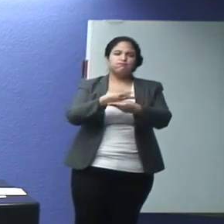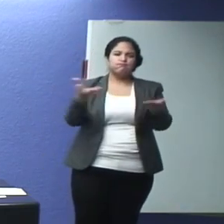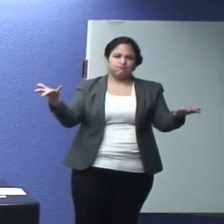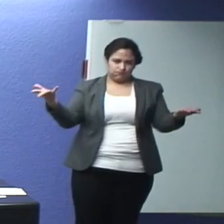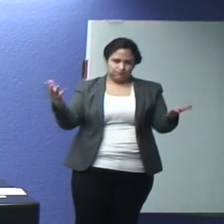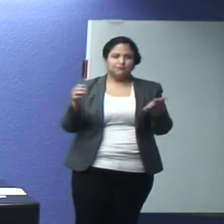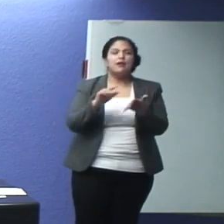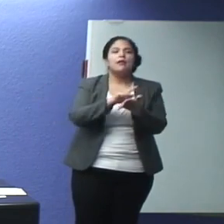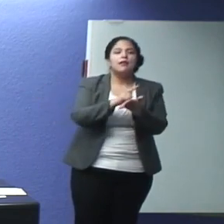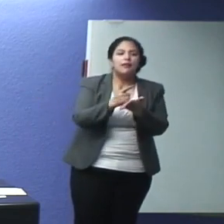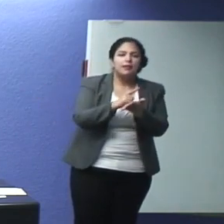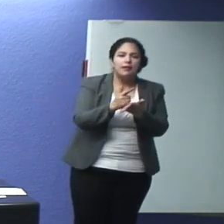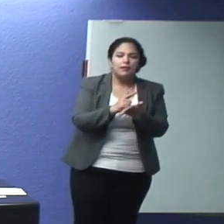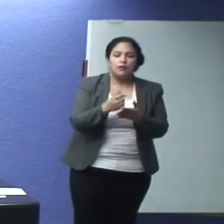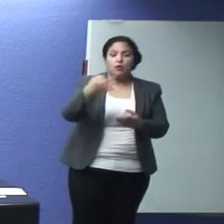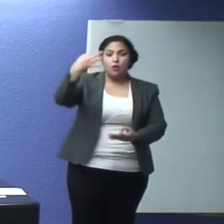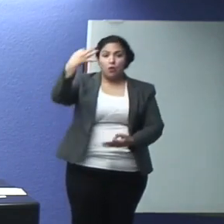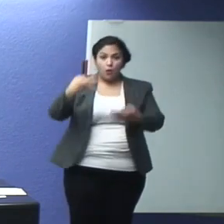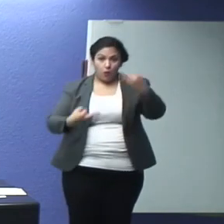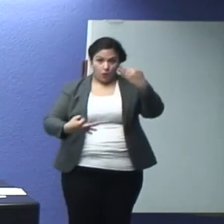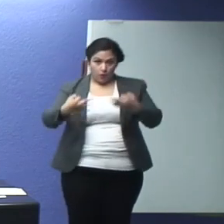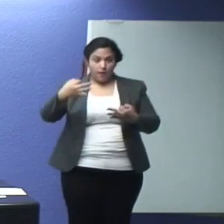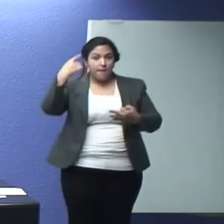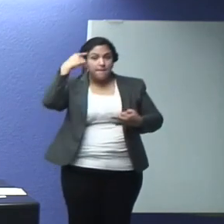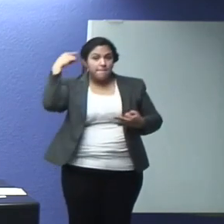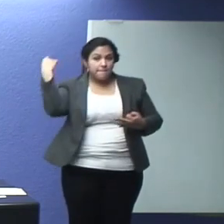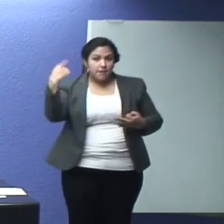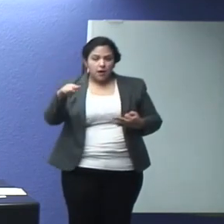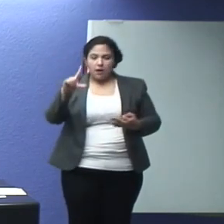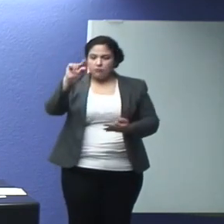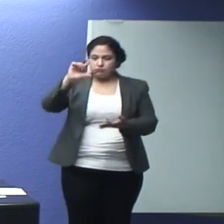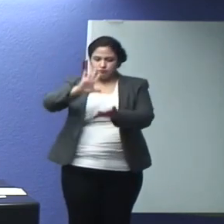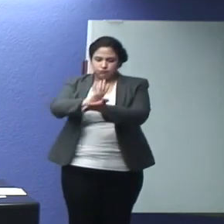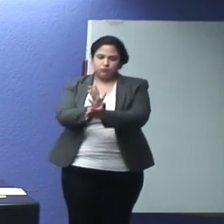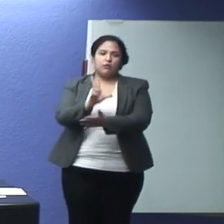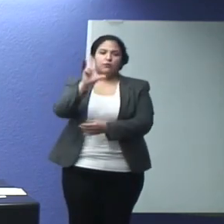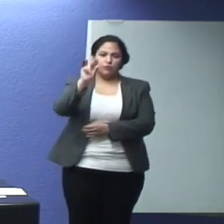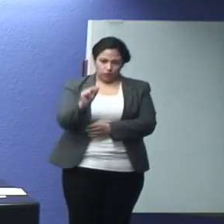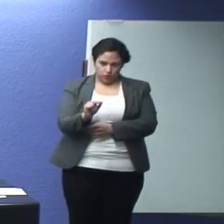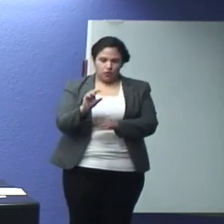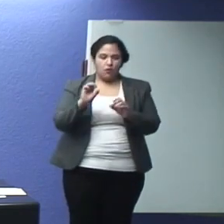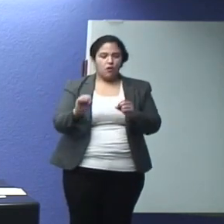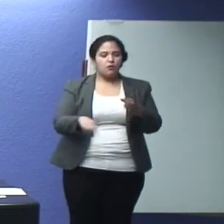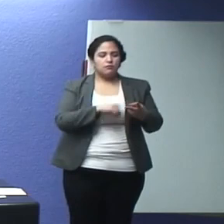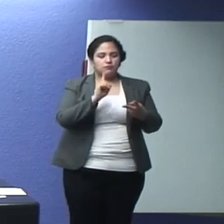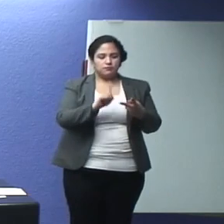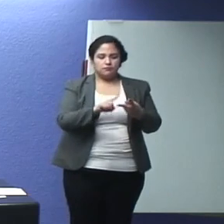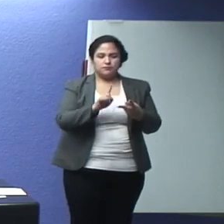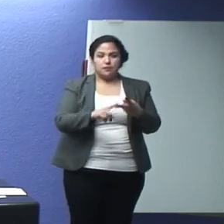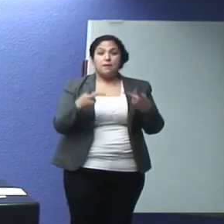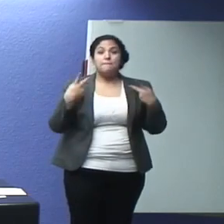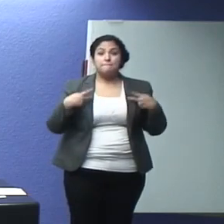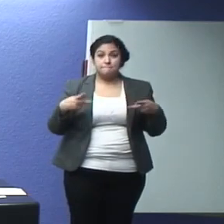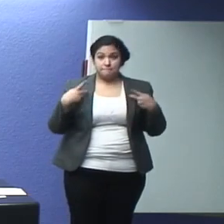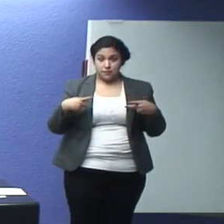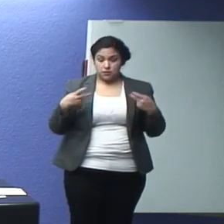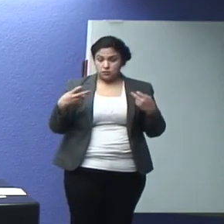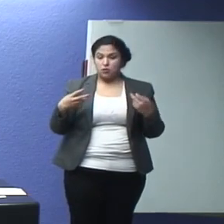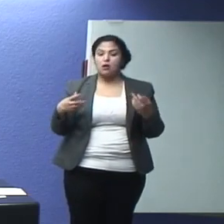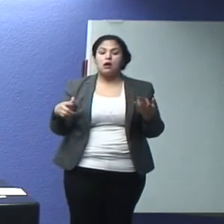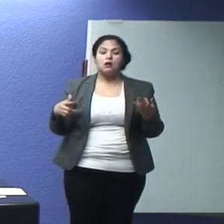sin Discriminación, editada por CONAPRED, El Derecho a la Educación Inclusiva de las Personas con Discapacidad